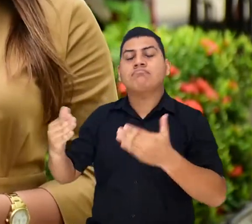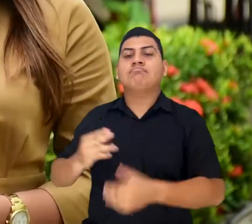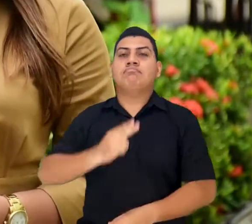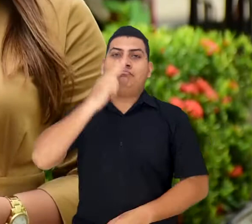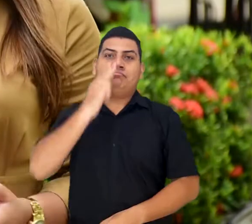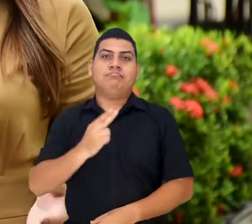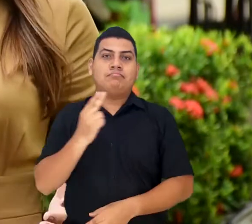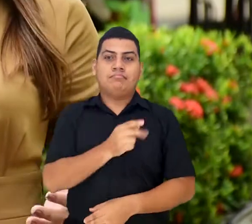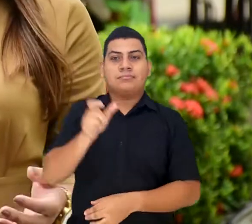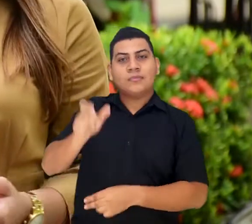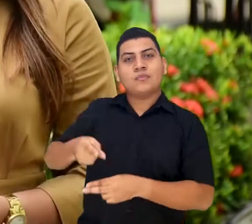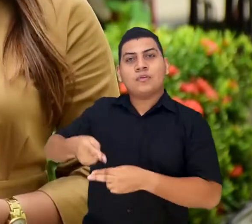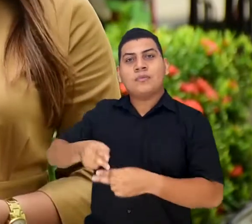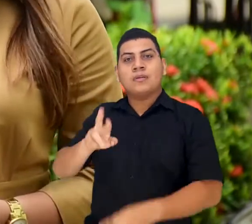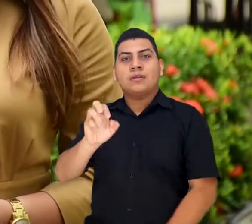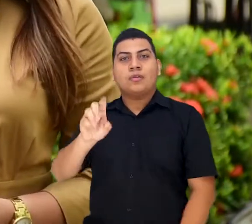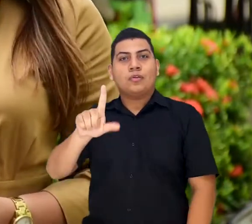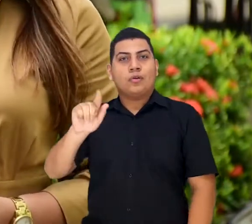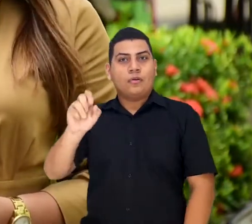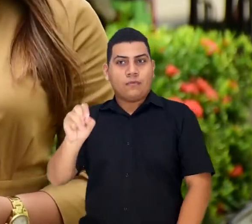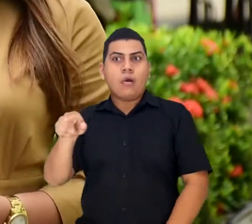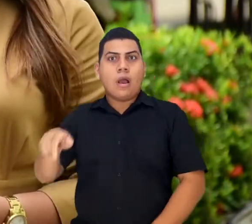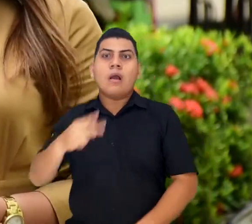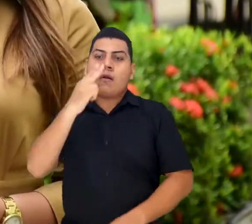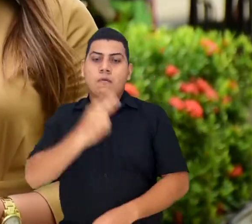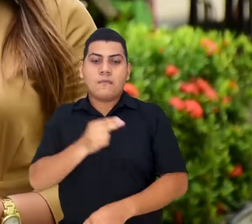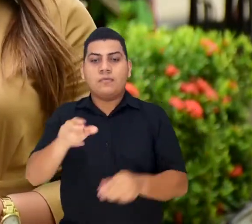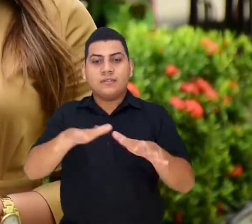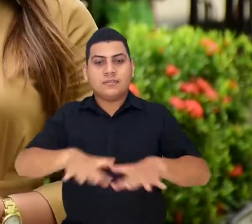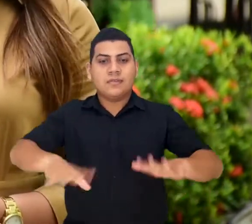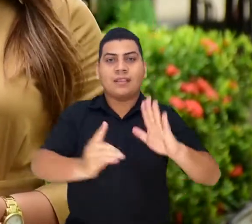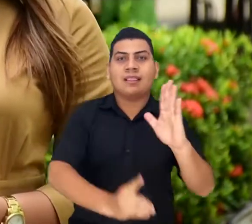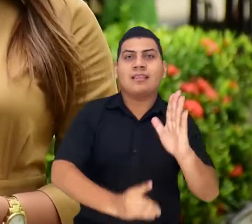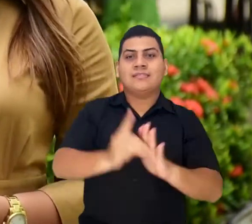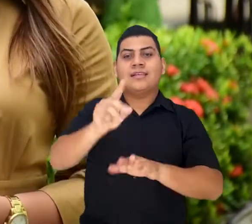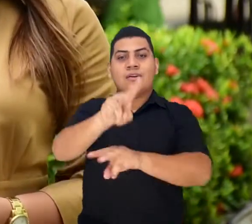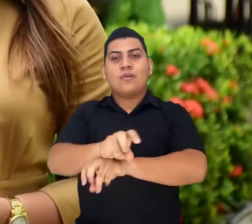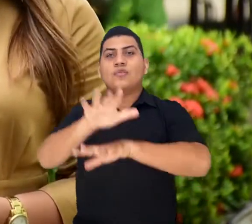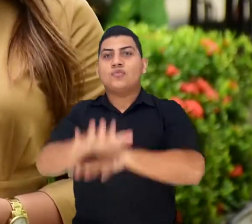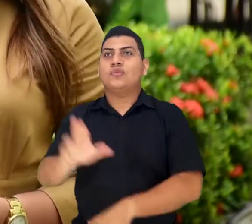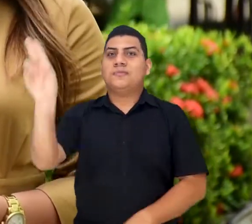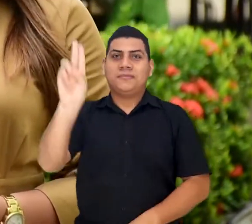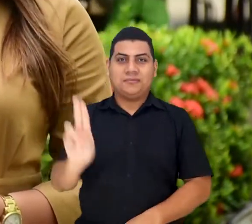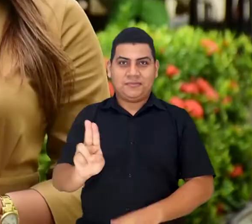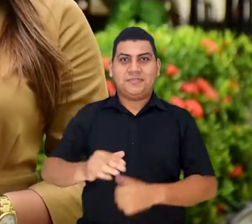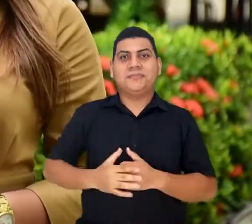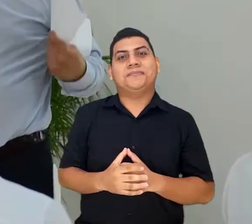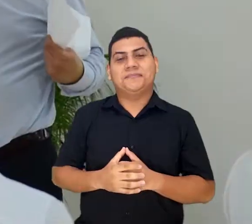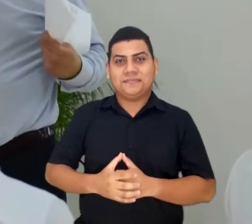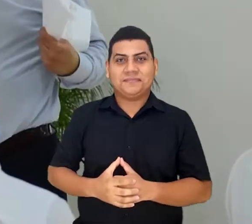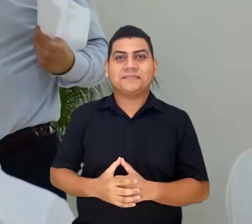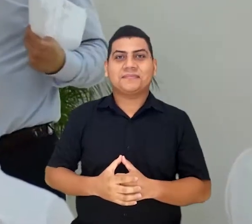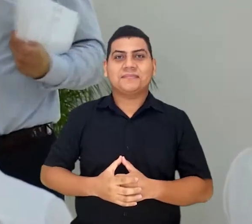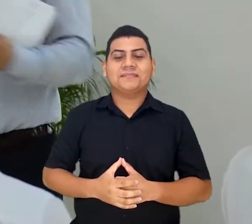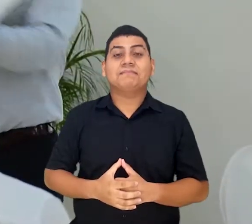Zea Navarro, se comprometió con importantes proyectos para el desarrollo agroindustrial del departamento.